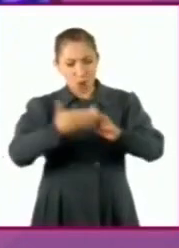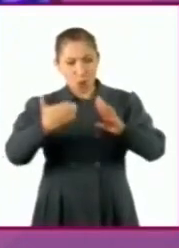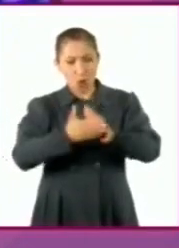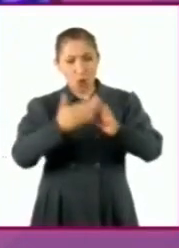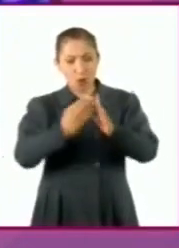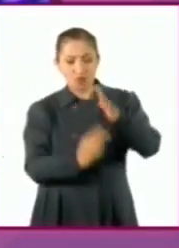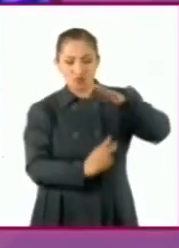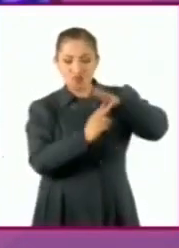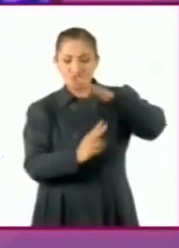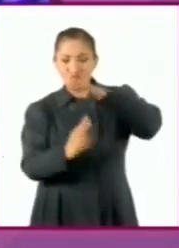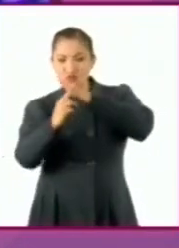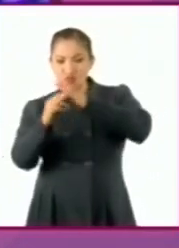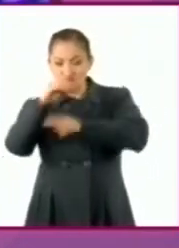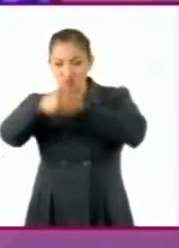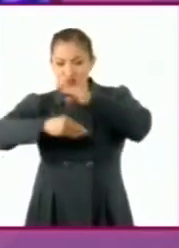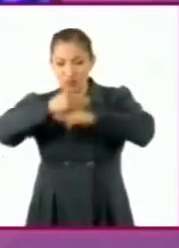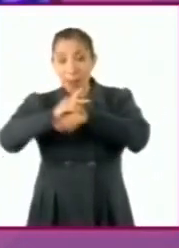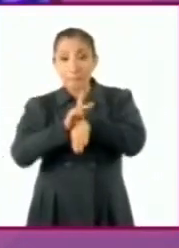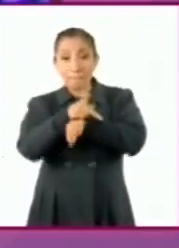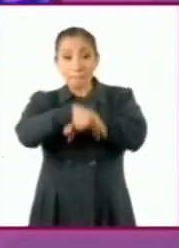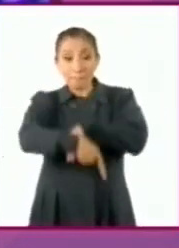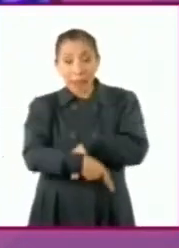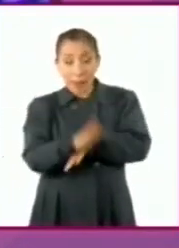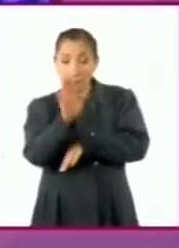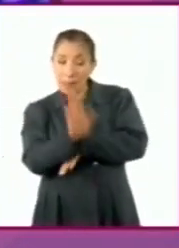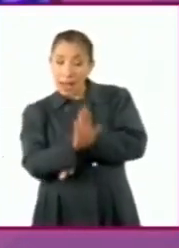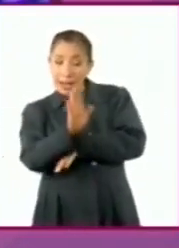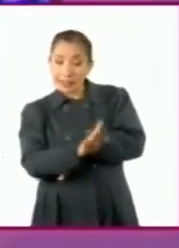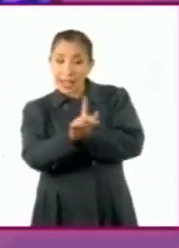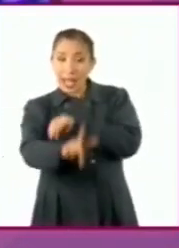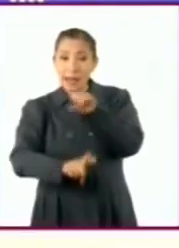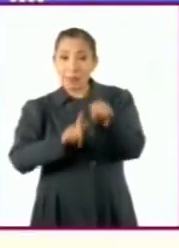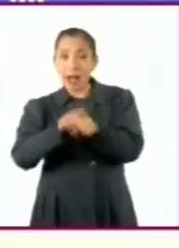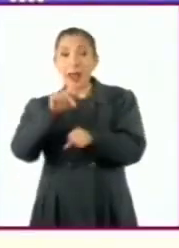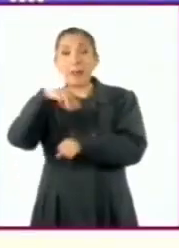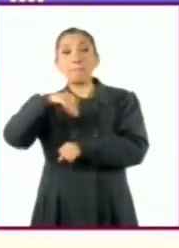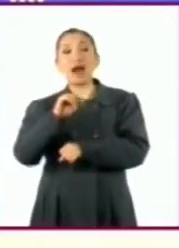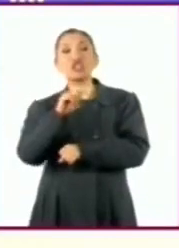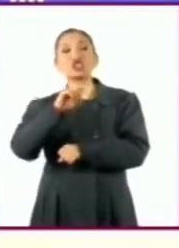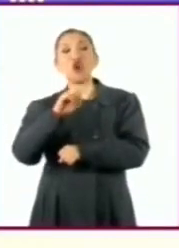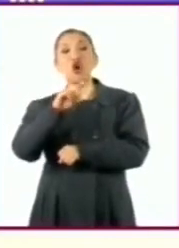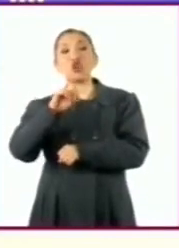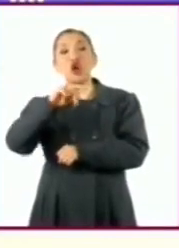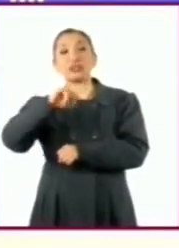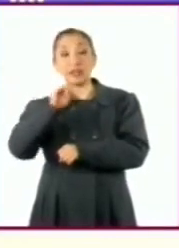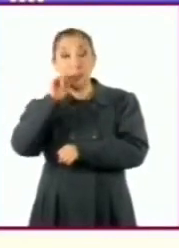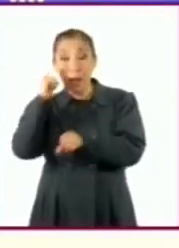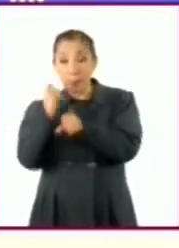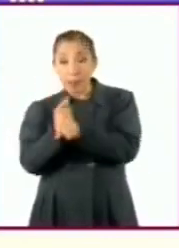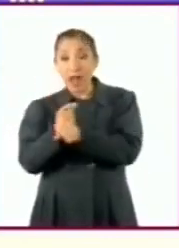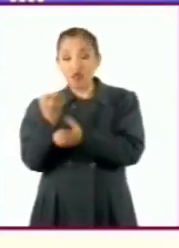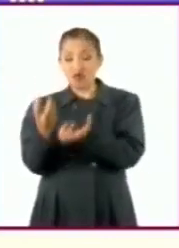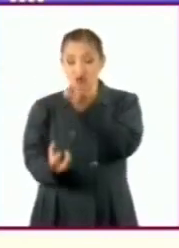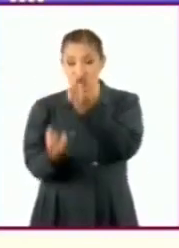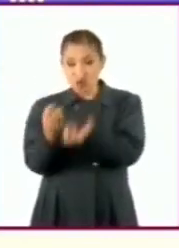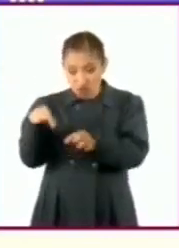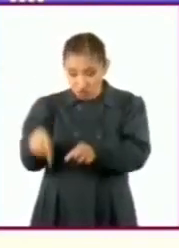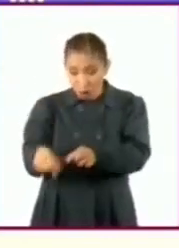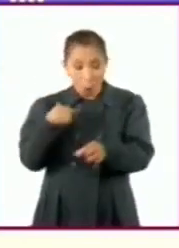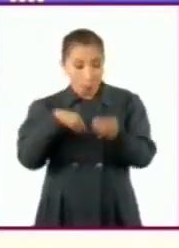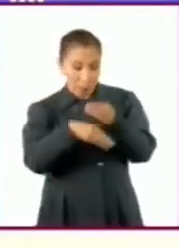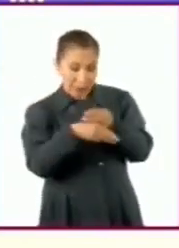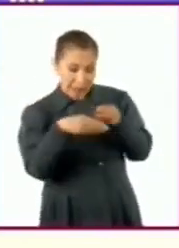antigüedad, periodo que coincide exactamente con el tiempo en que los Clovis ocuparon la región de Norteamérica. Con este hallazgo ya sabemos que cuando llegan los